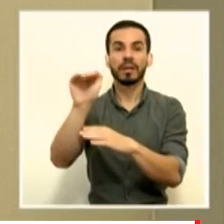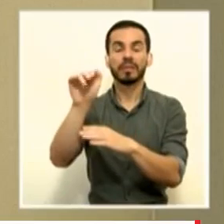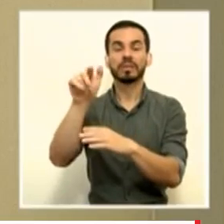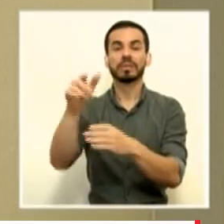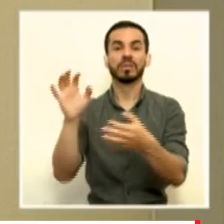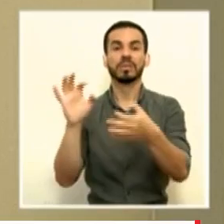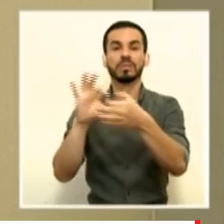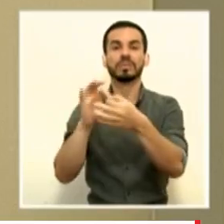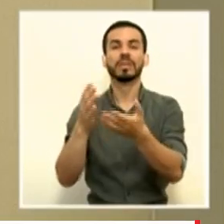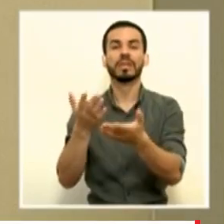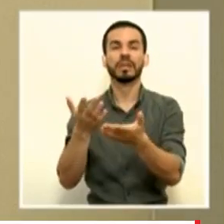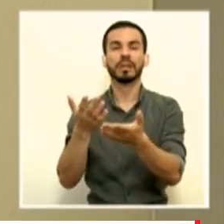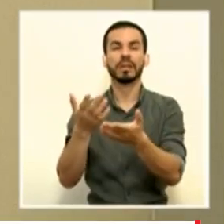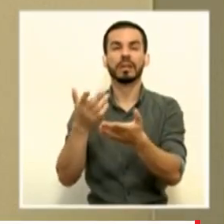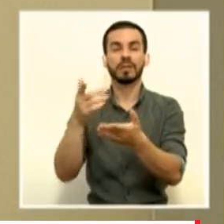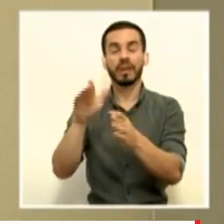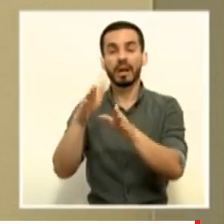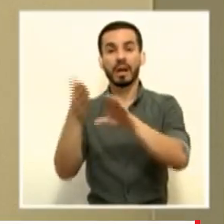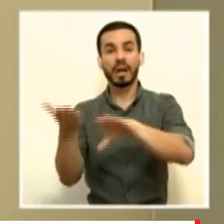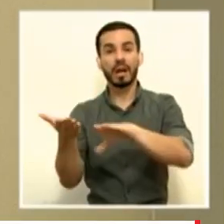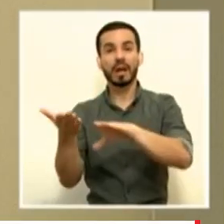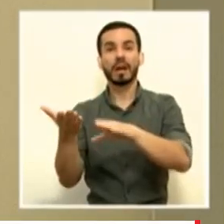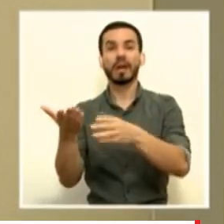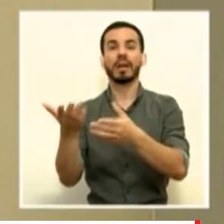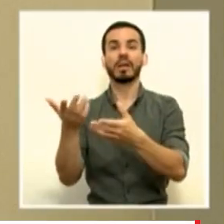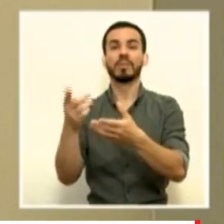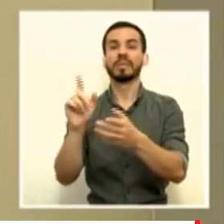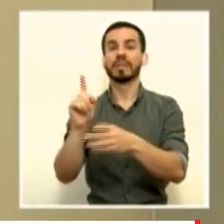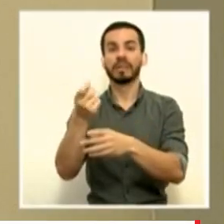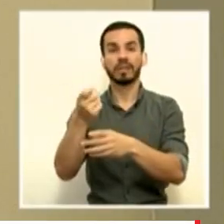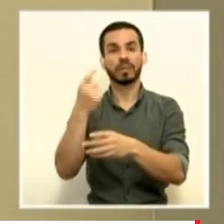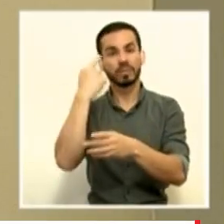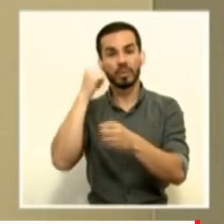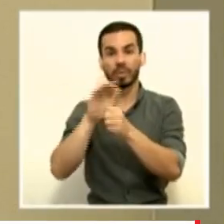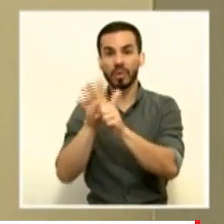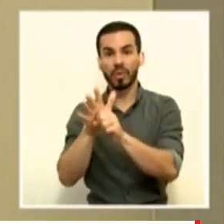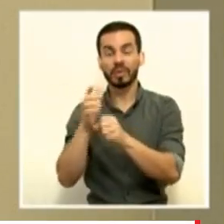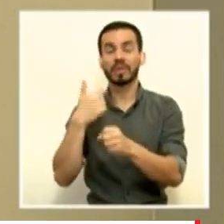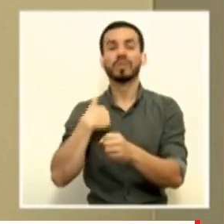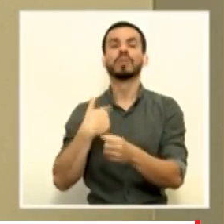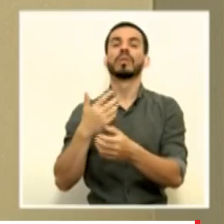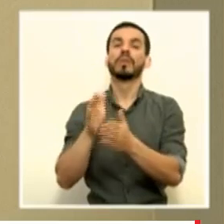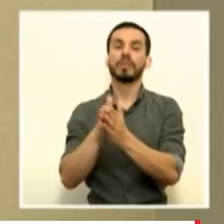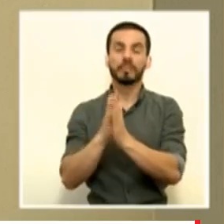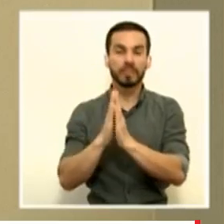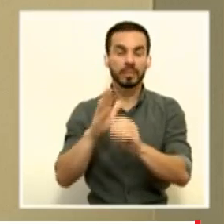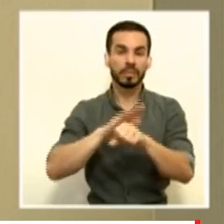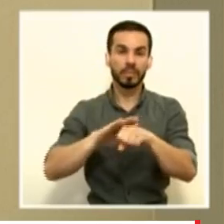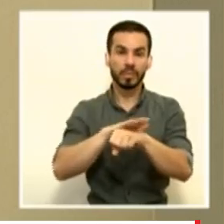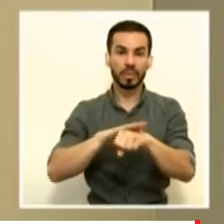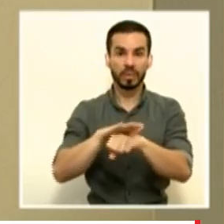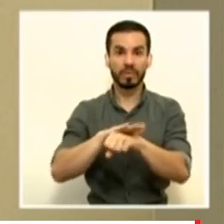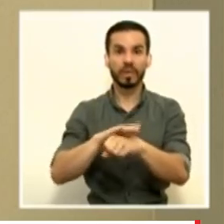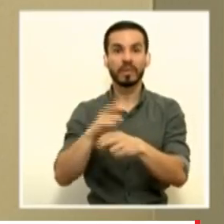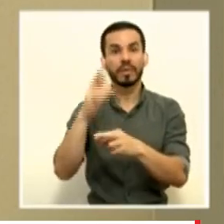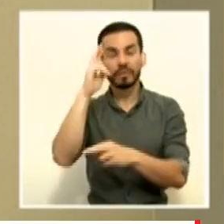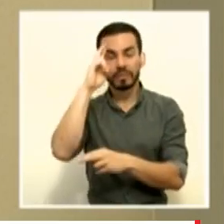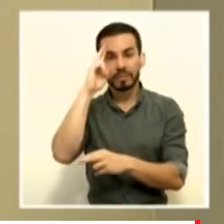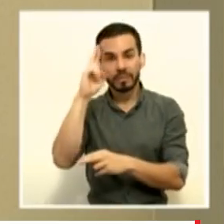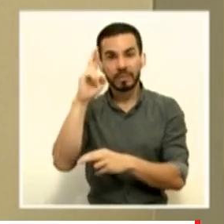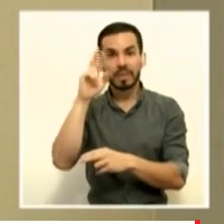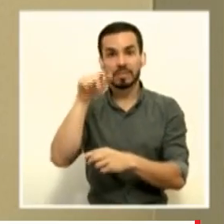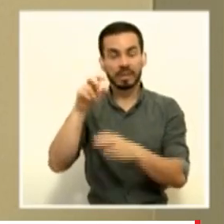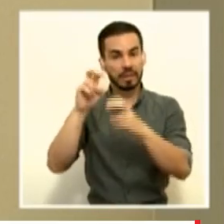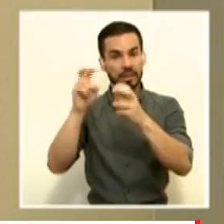respecto a el fallecimiento y el diagnóstico por COVID. Entonces yo sí llamaría por favor a que